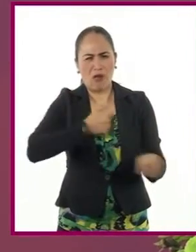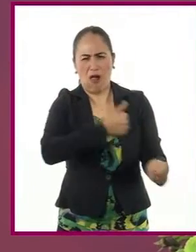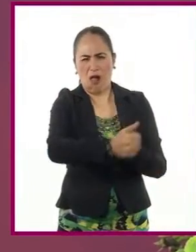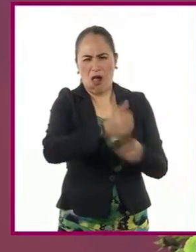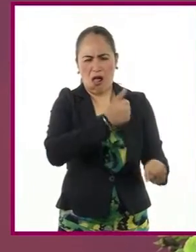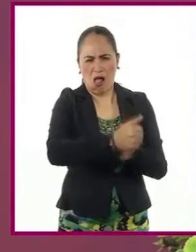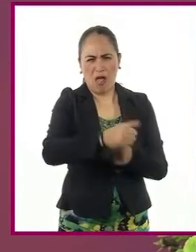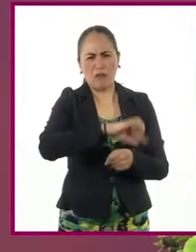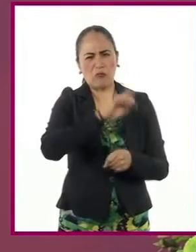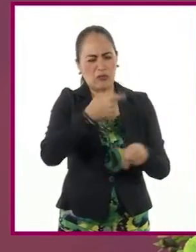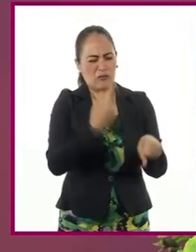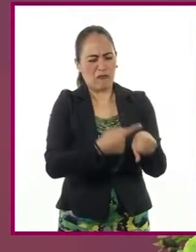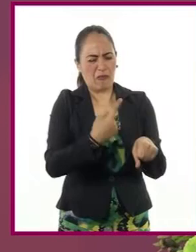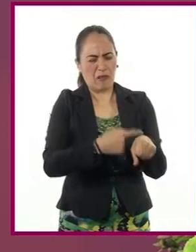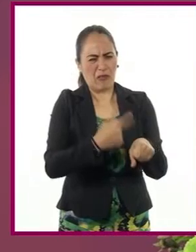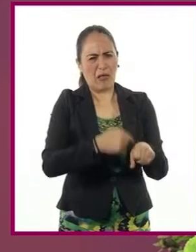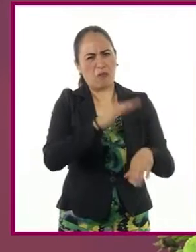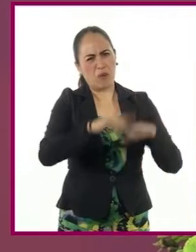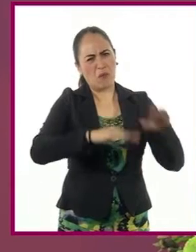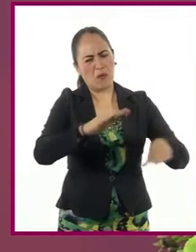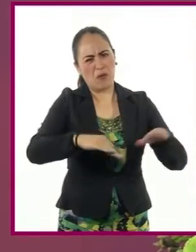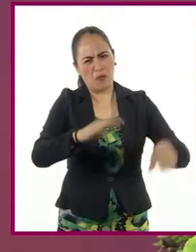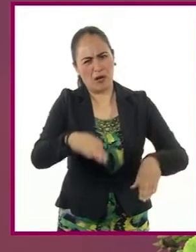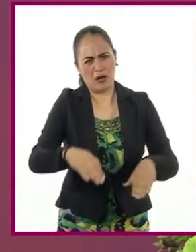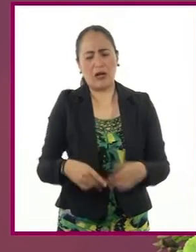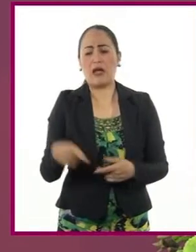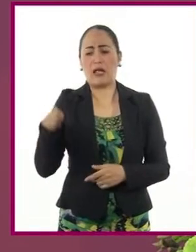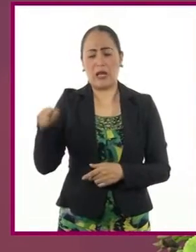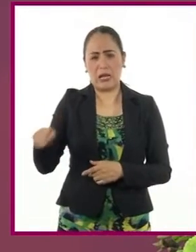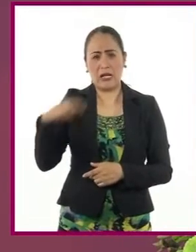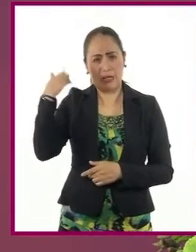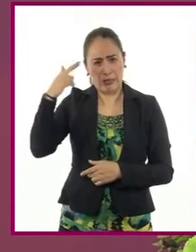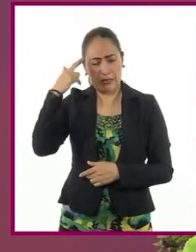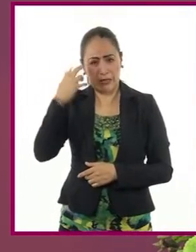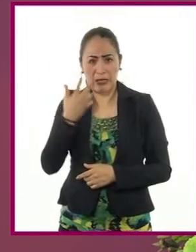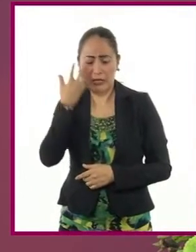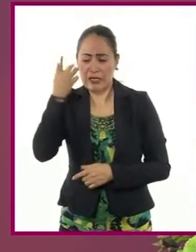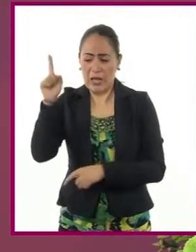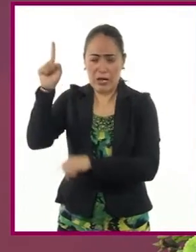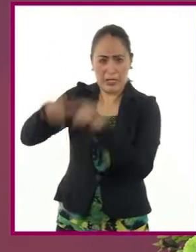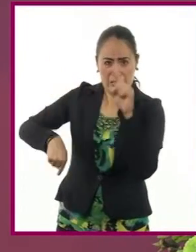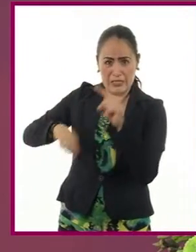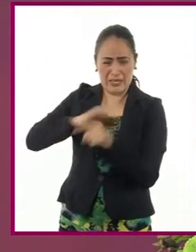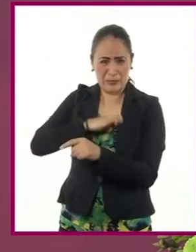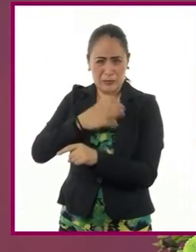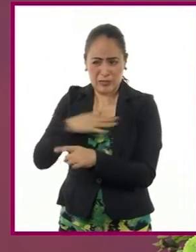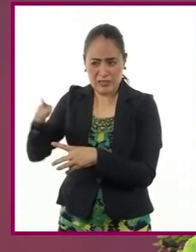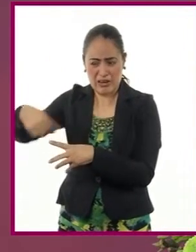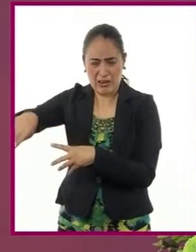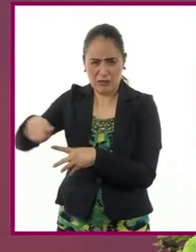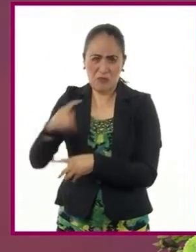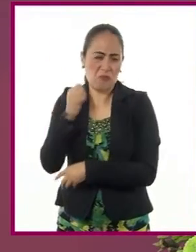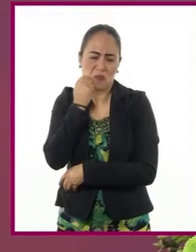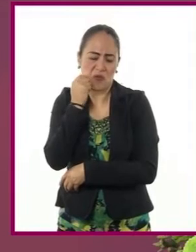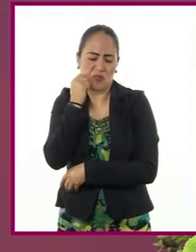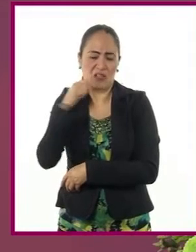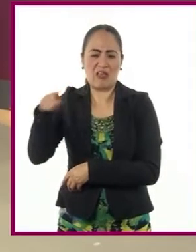corona decidió desaparecer el repartimiento, este se siguió practicando sobre todo en zonas